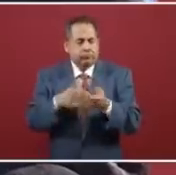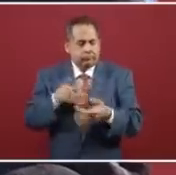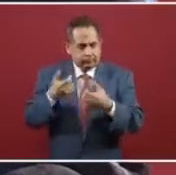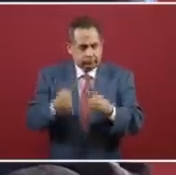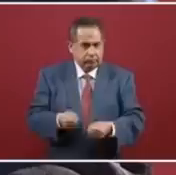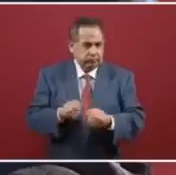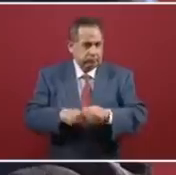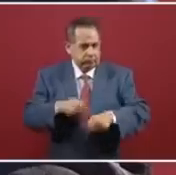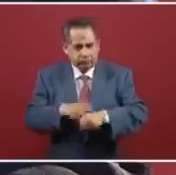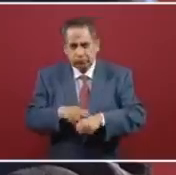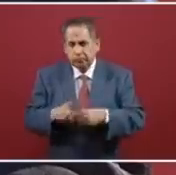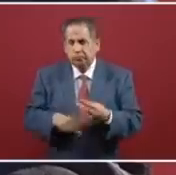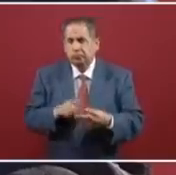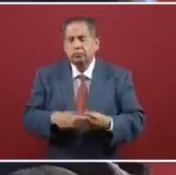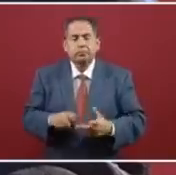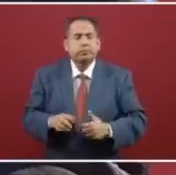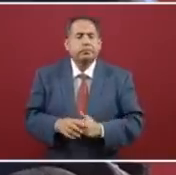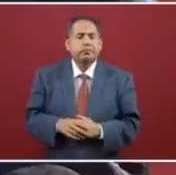social